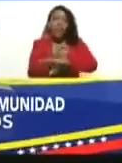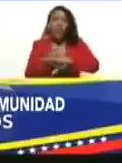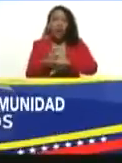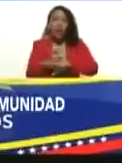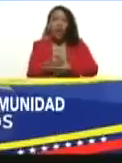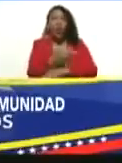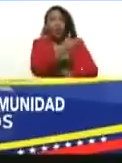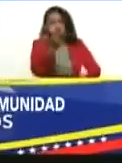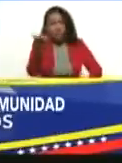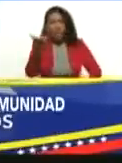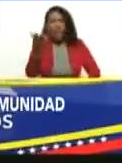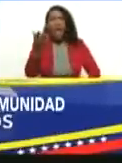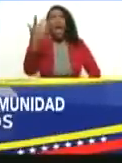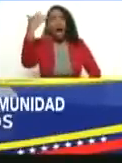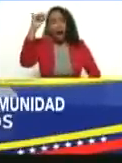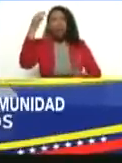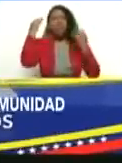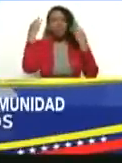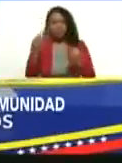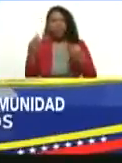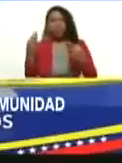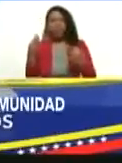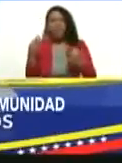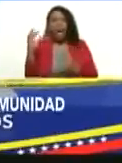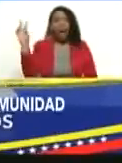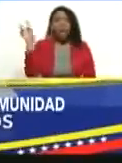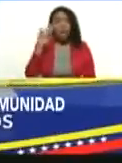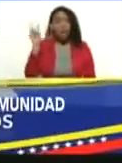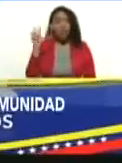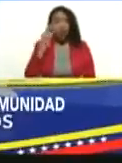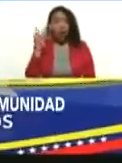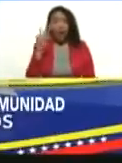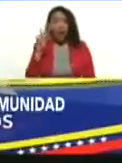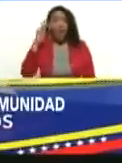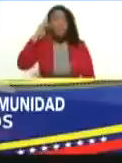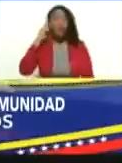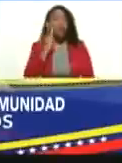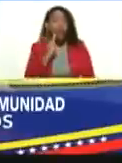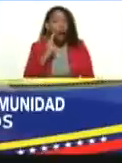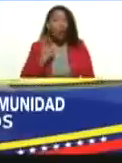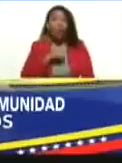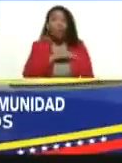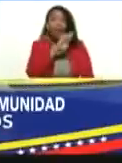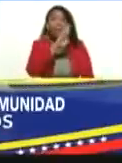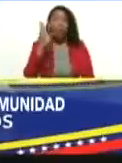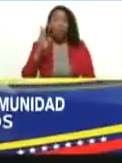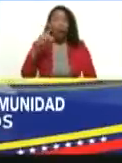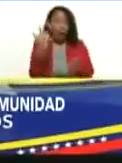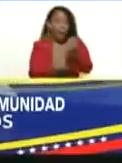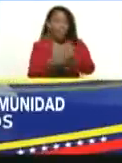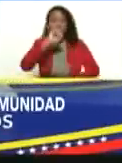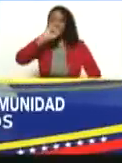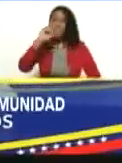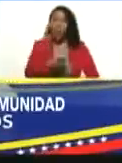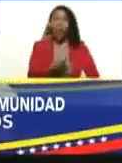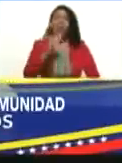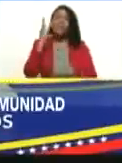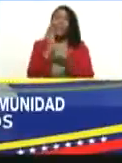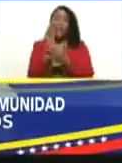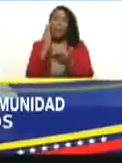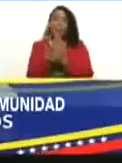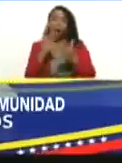Tengan toda la seguridad de que Venezuela la Venezuela bolivariana nuestra República amada estará siempre